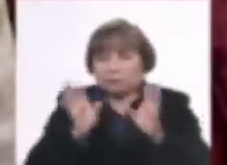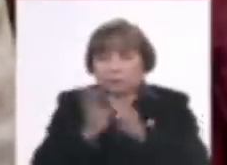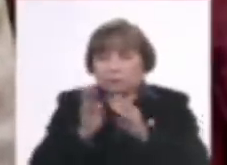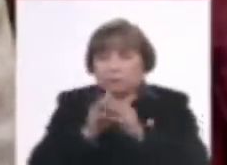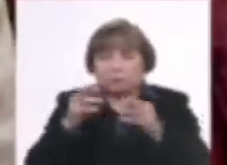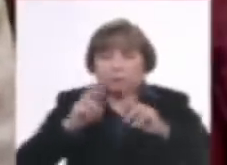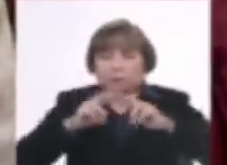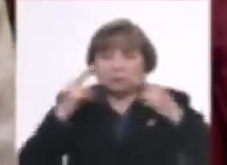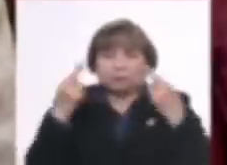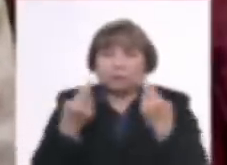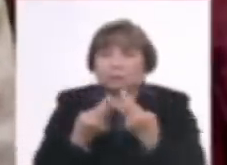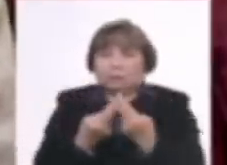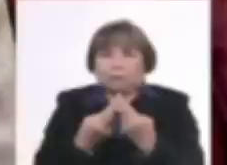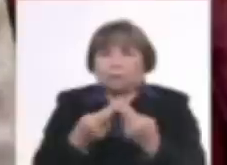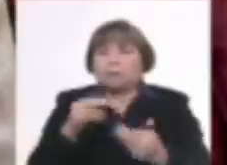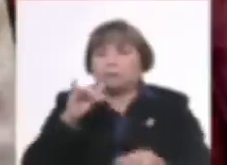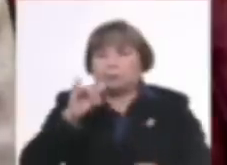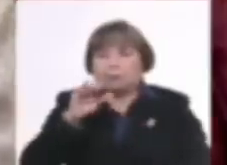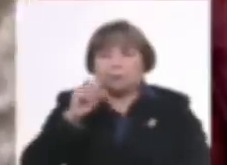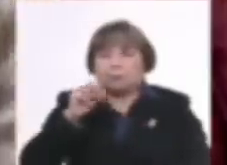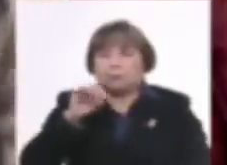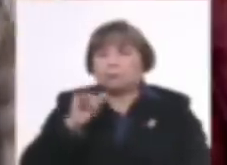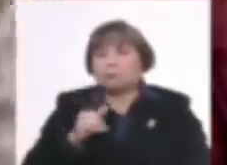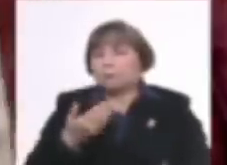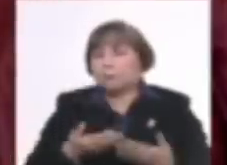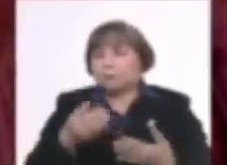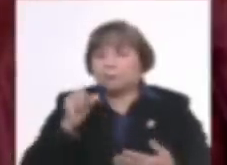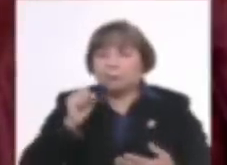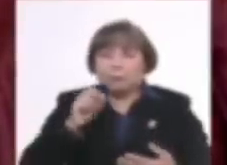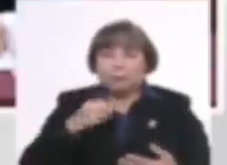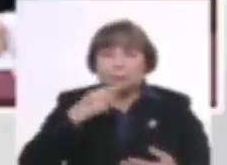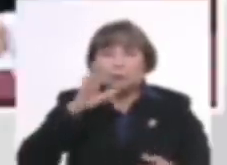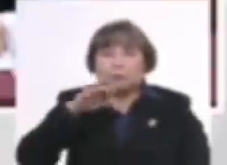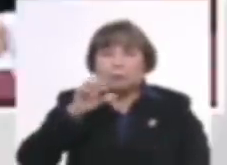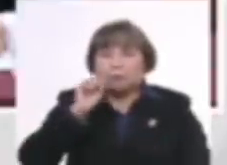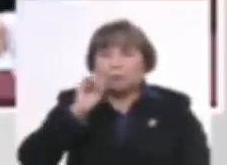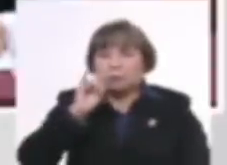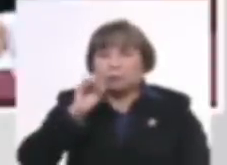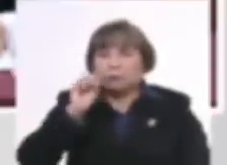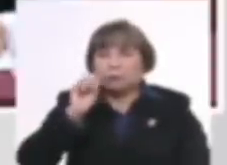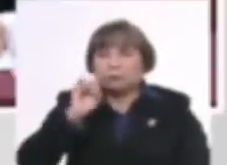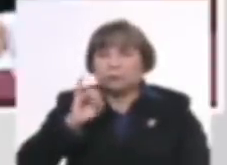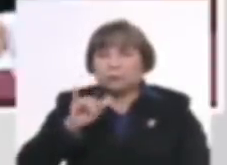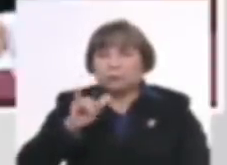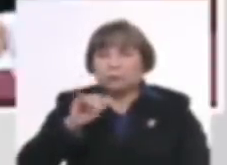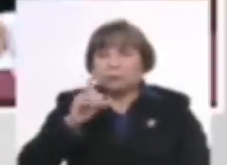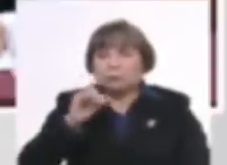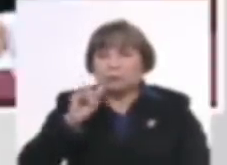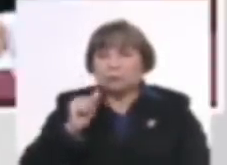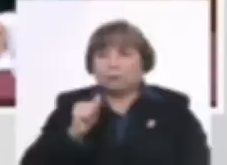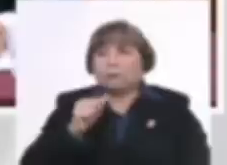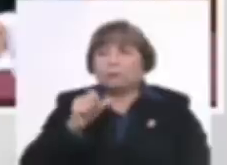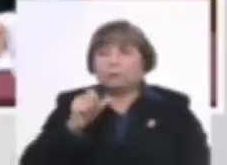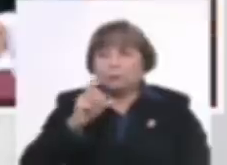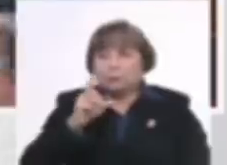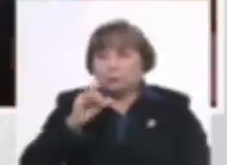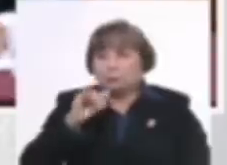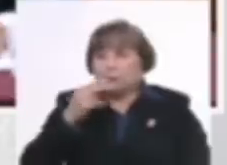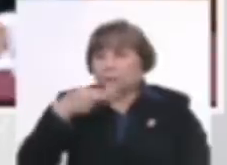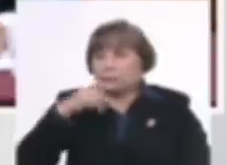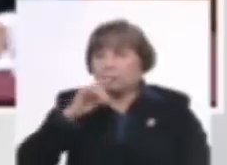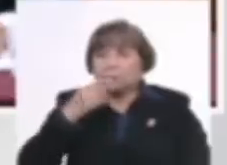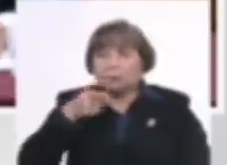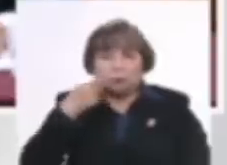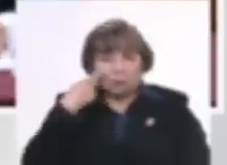reunió con Johnny Espino. Correcto. ¿Conoce usted a Susy Díaz Guamán? Sí, la conozco. ¿En